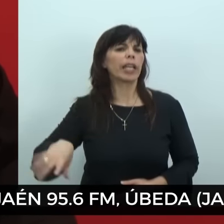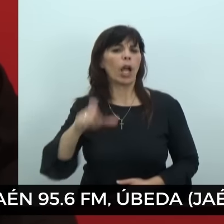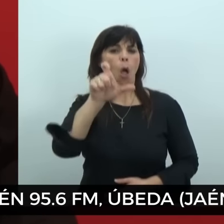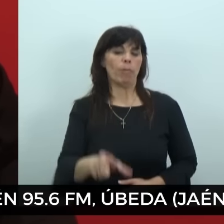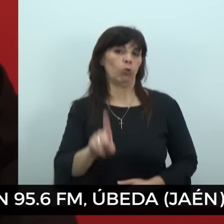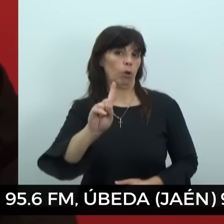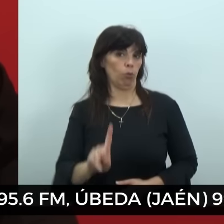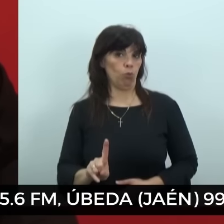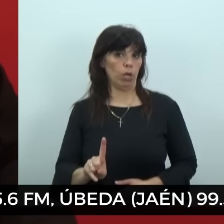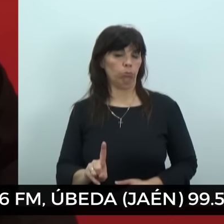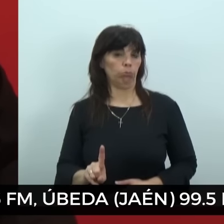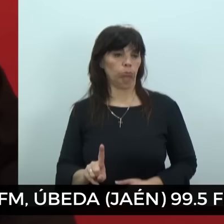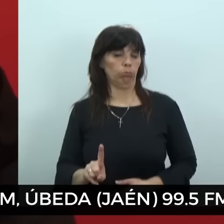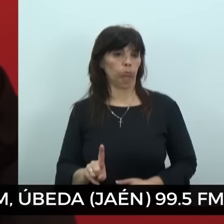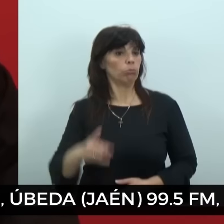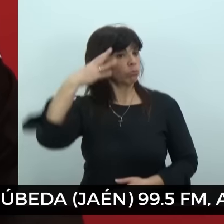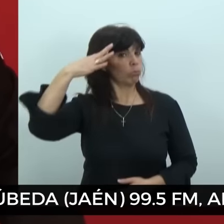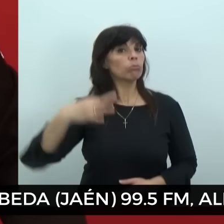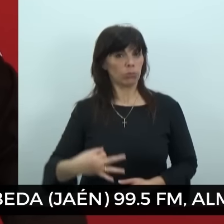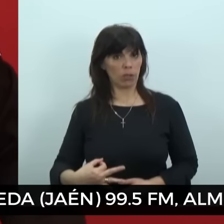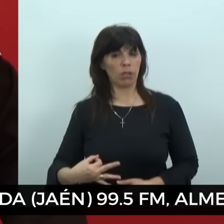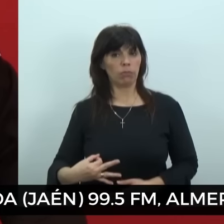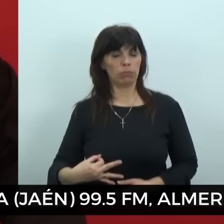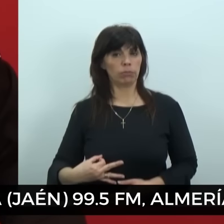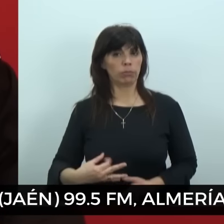tierra que le crea las promesas de Dios.